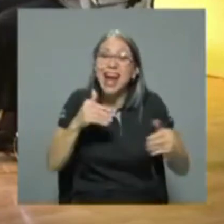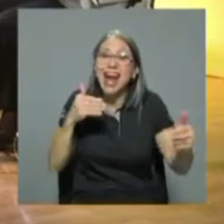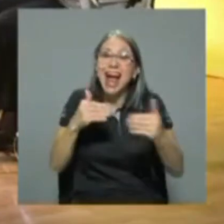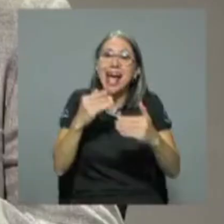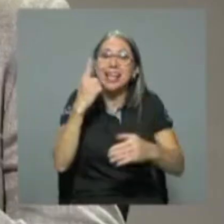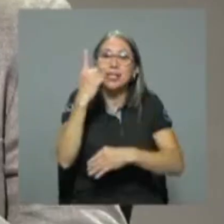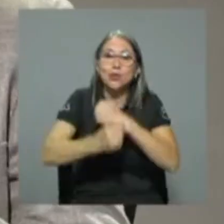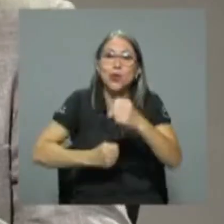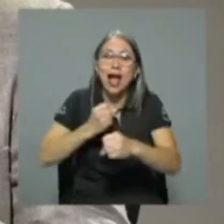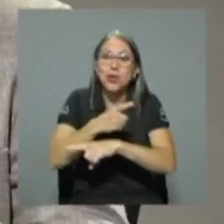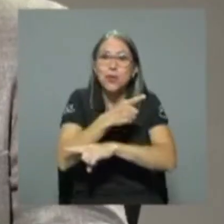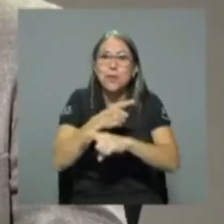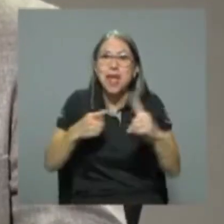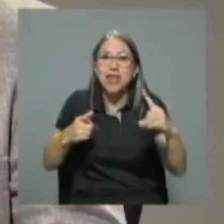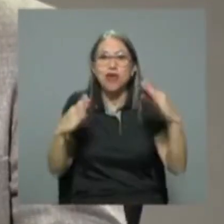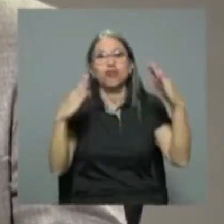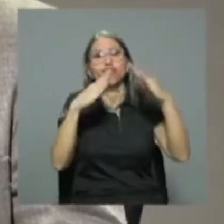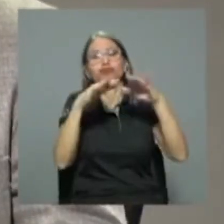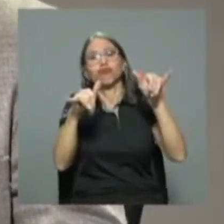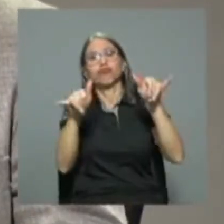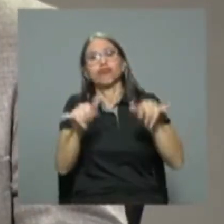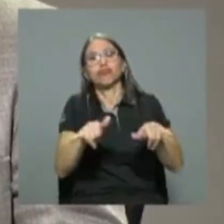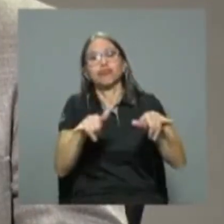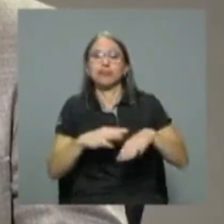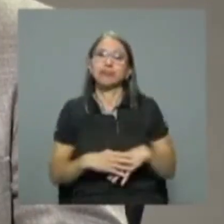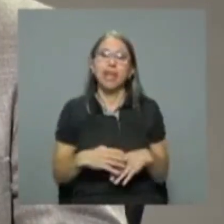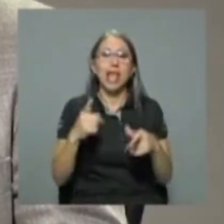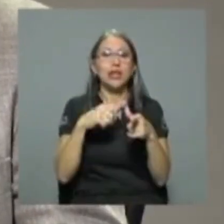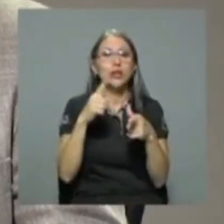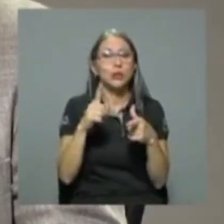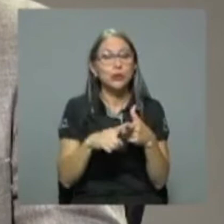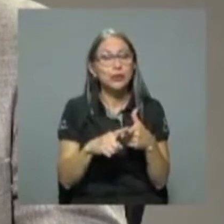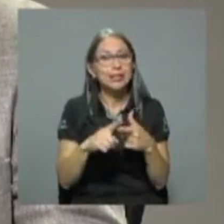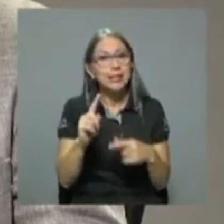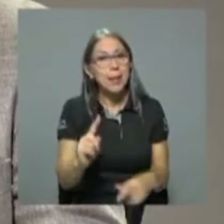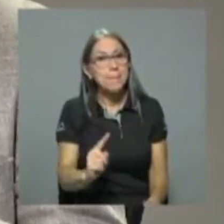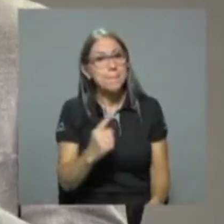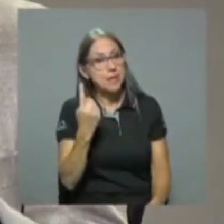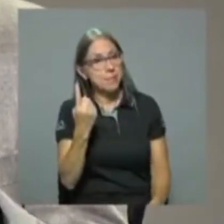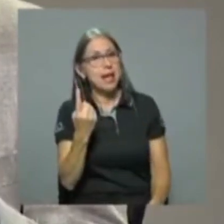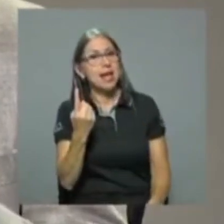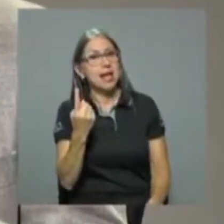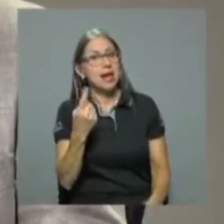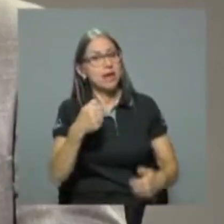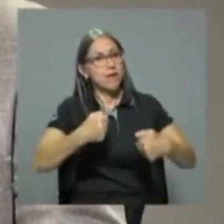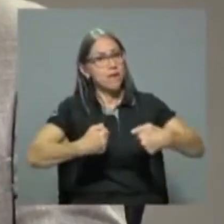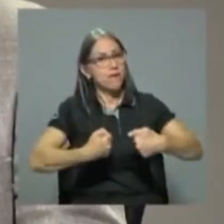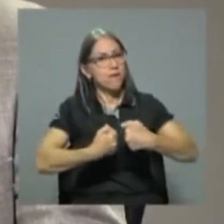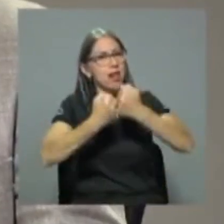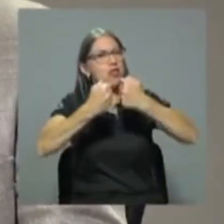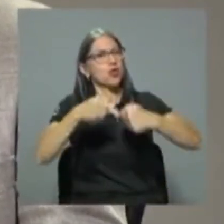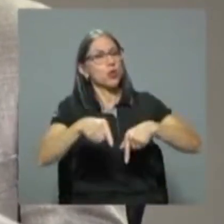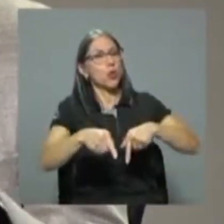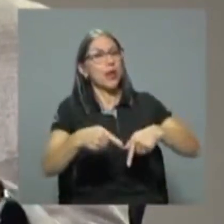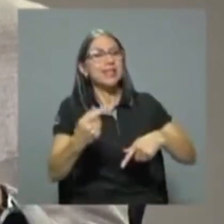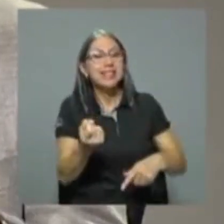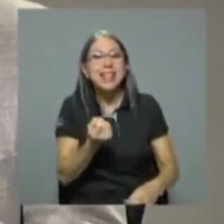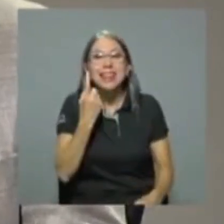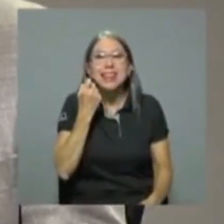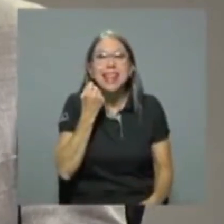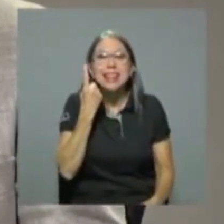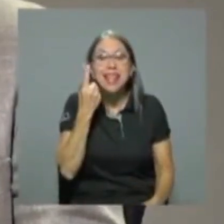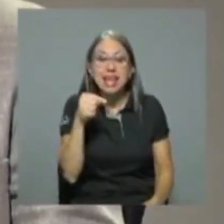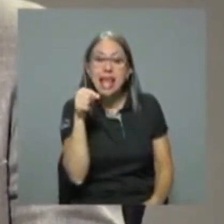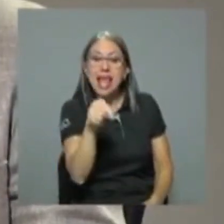encerrados. Entonces, el primer reto es entender cómo esto nos